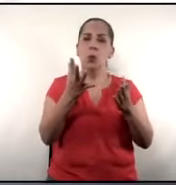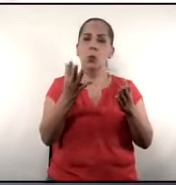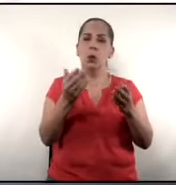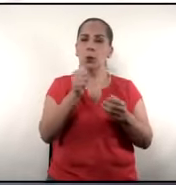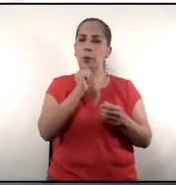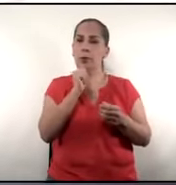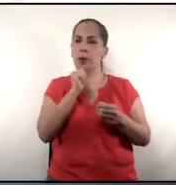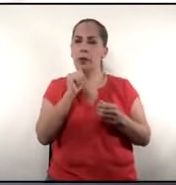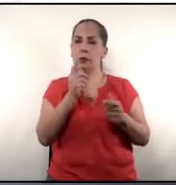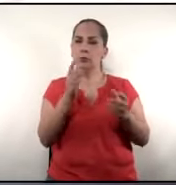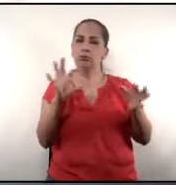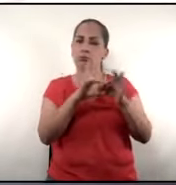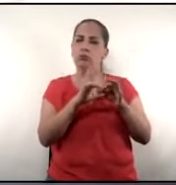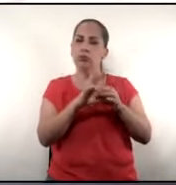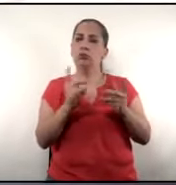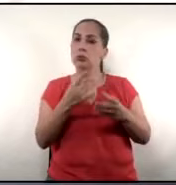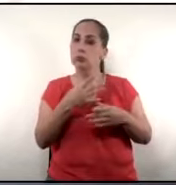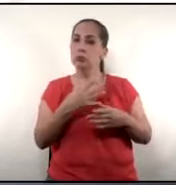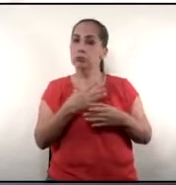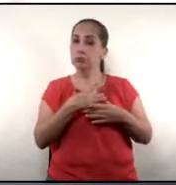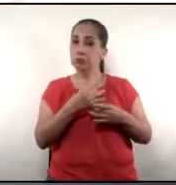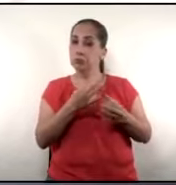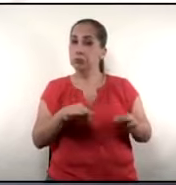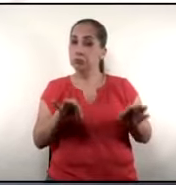¿Qué importancia van a tener? ¿Qué protagonismo van a tener?